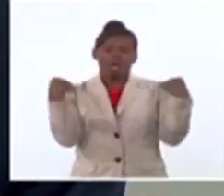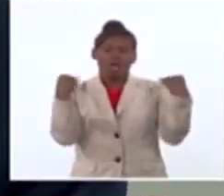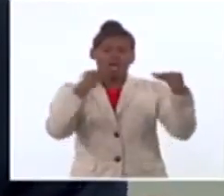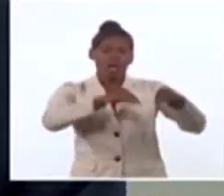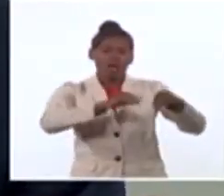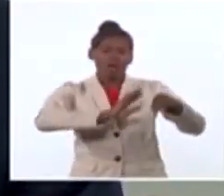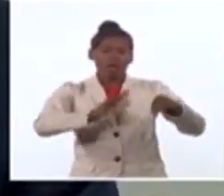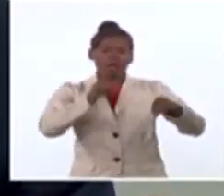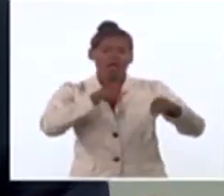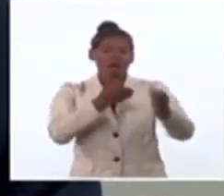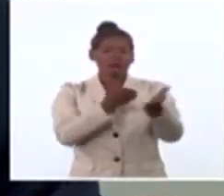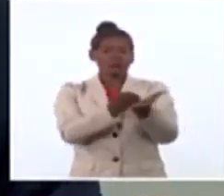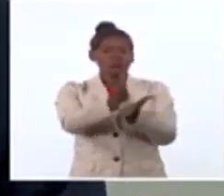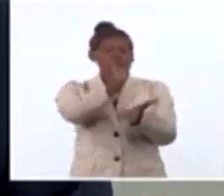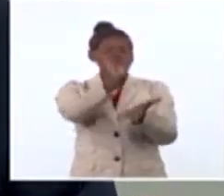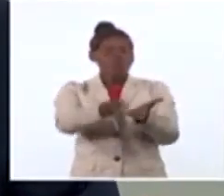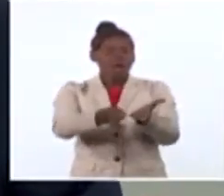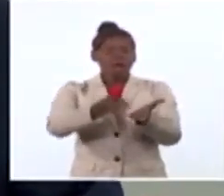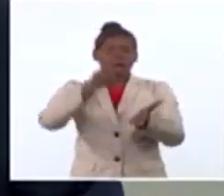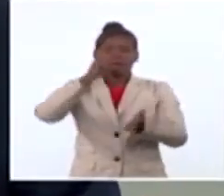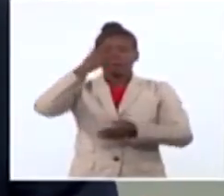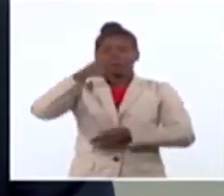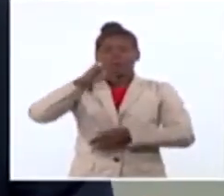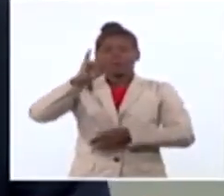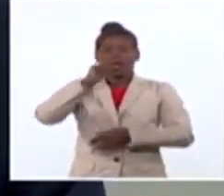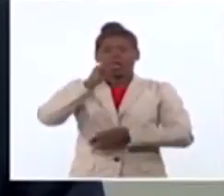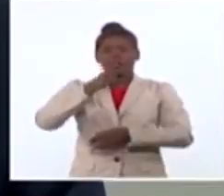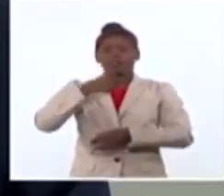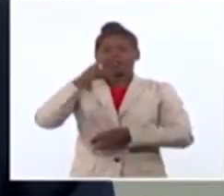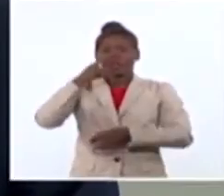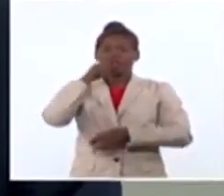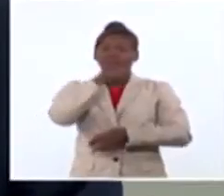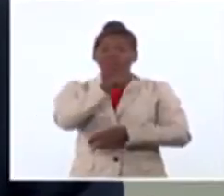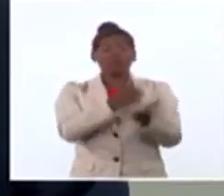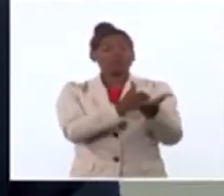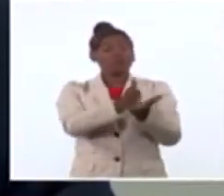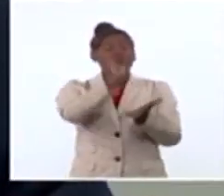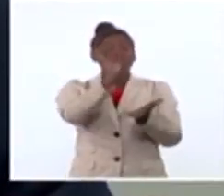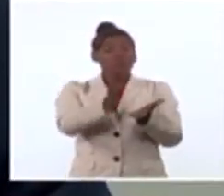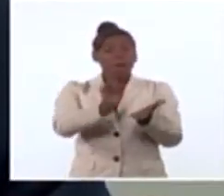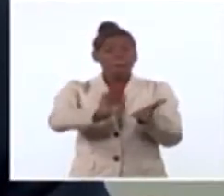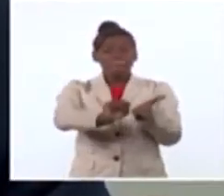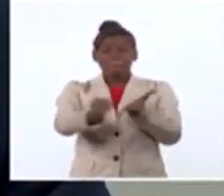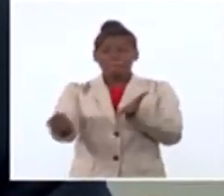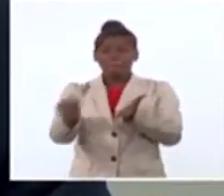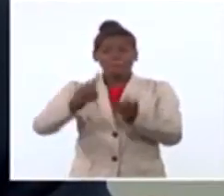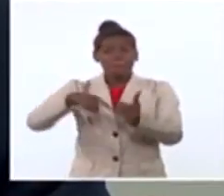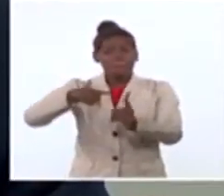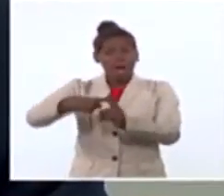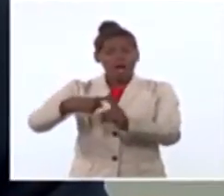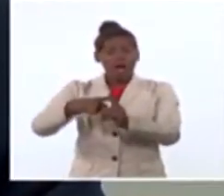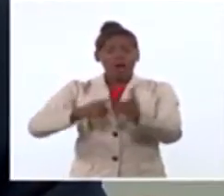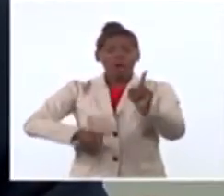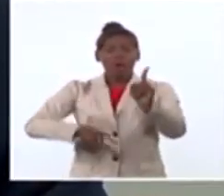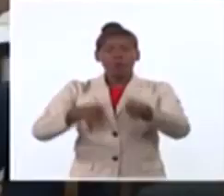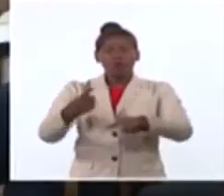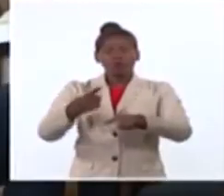aplica de manera estricta e intensa desde su